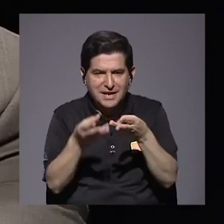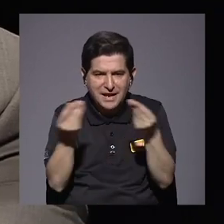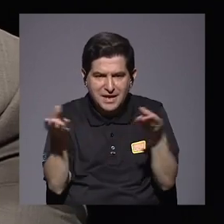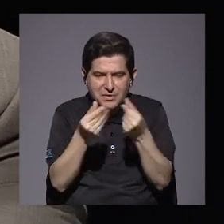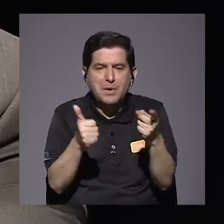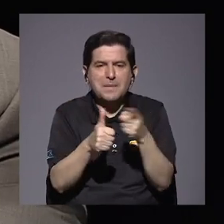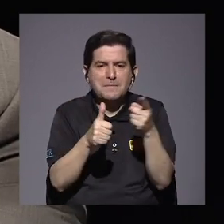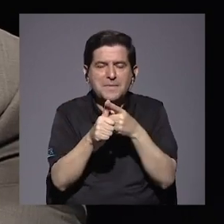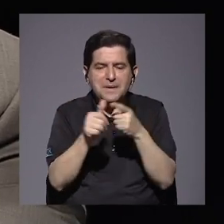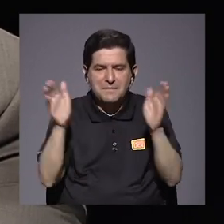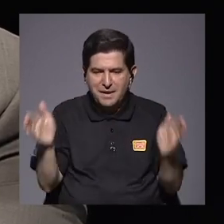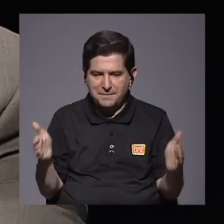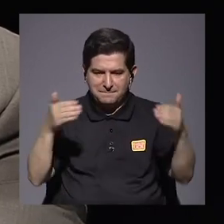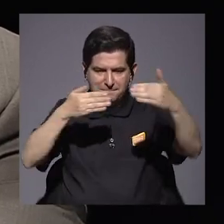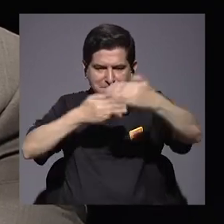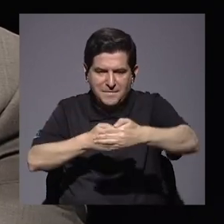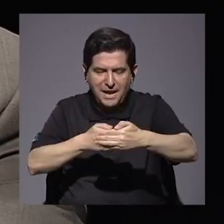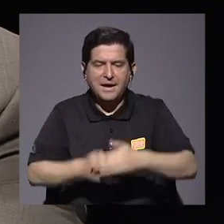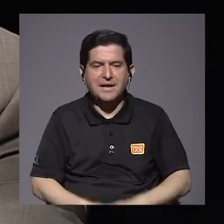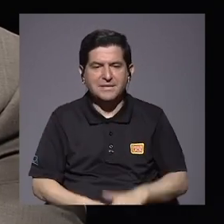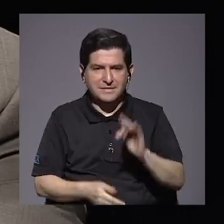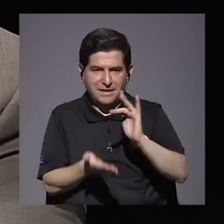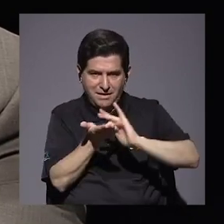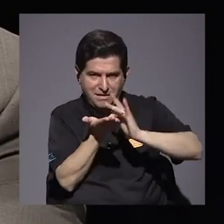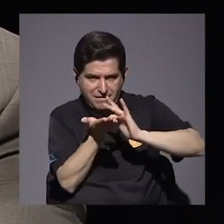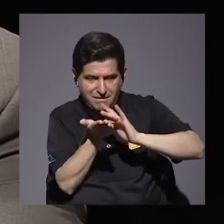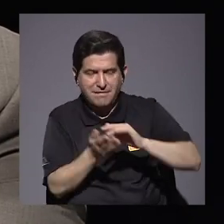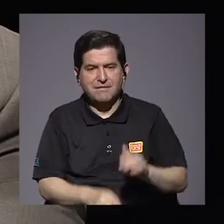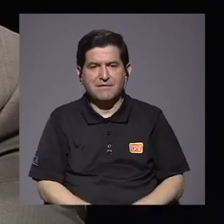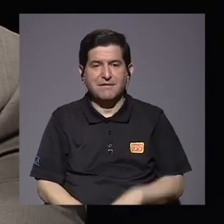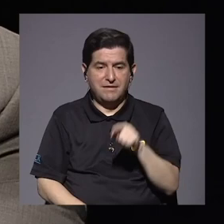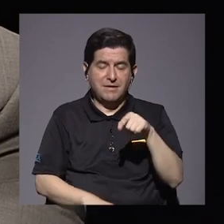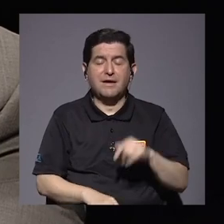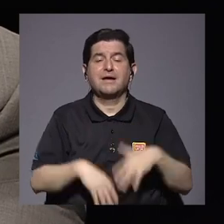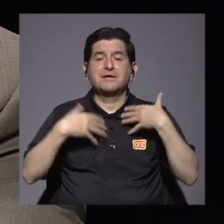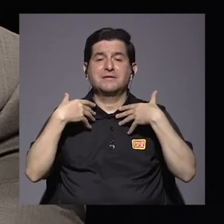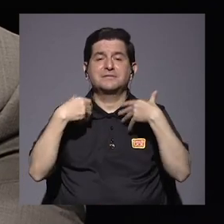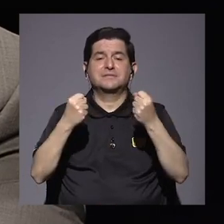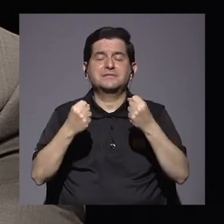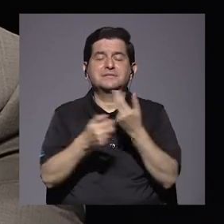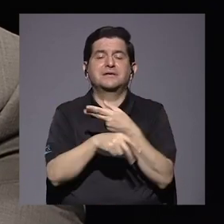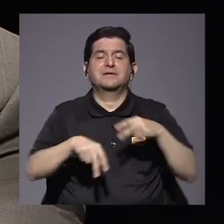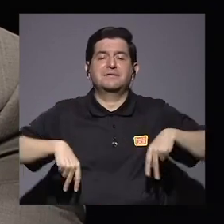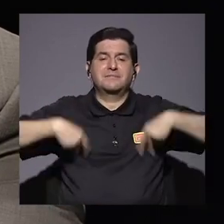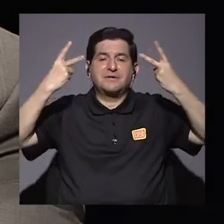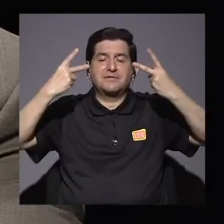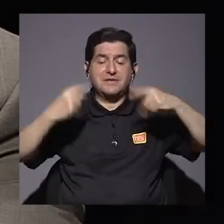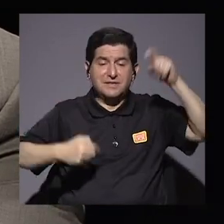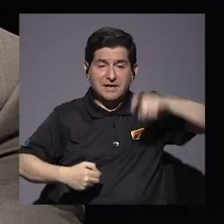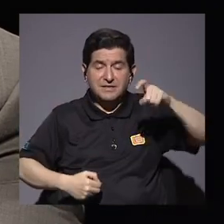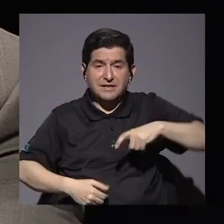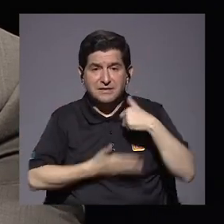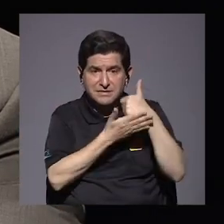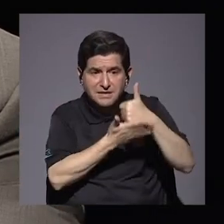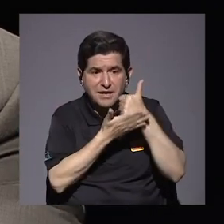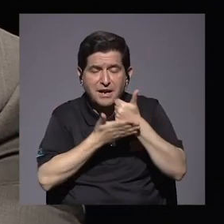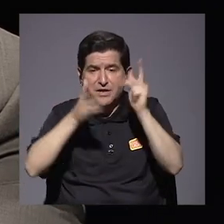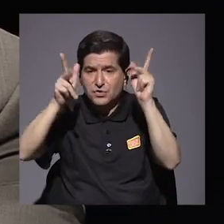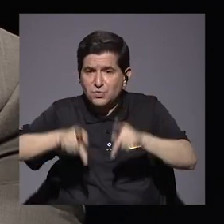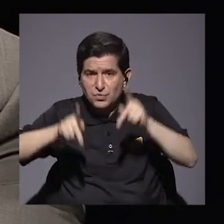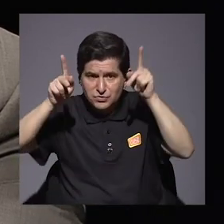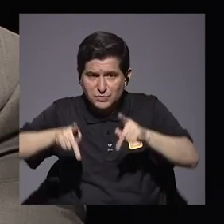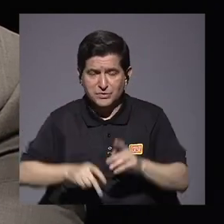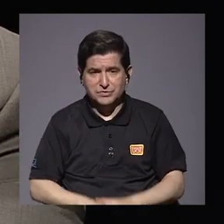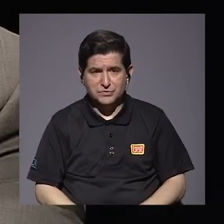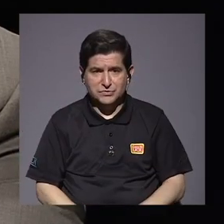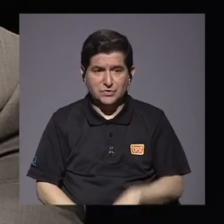la producción del primer lote de medicamento que iría a salvar vidas. Y aquí necesitamos la colaboración de las